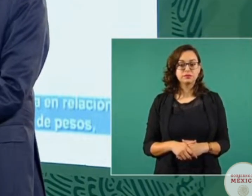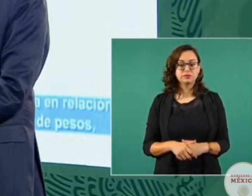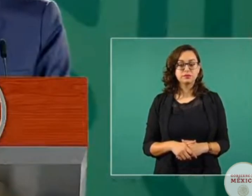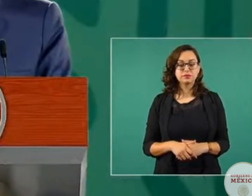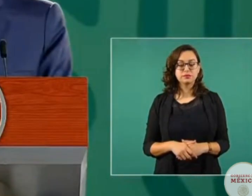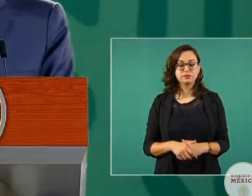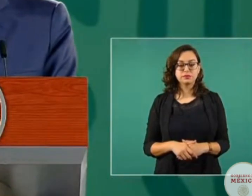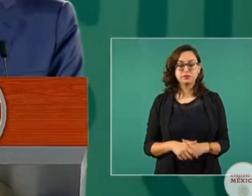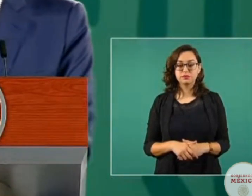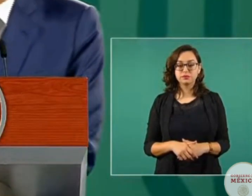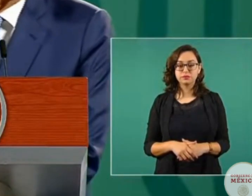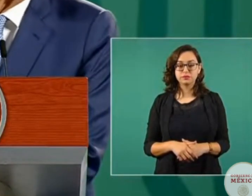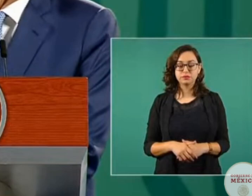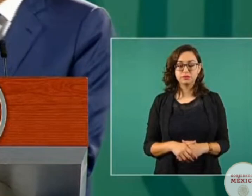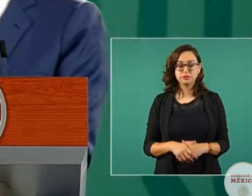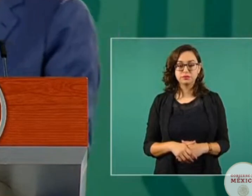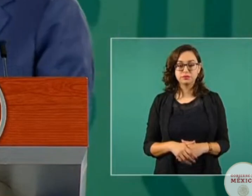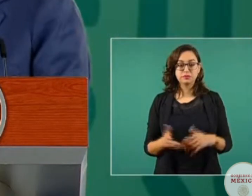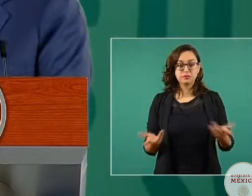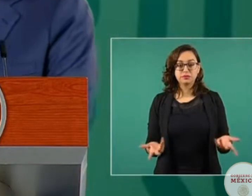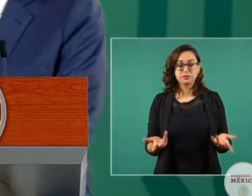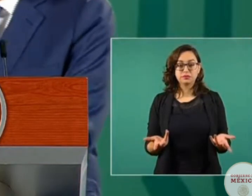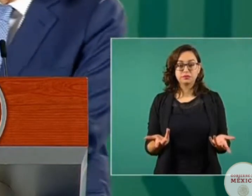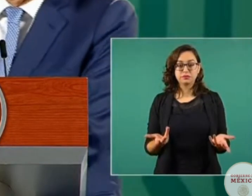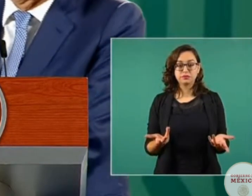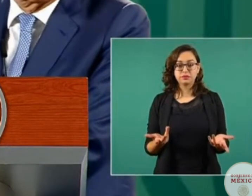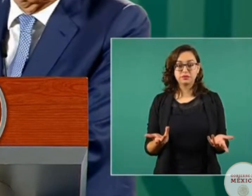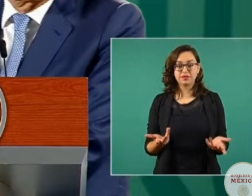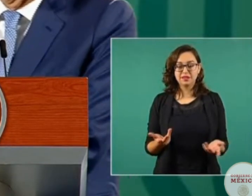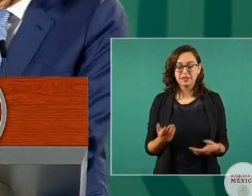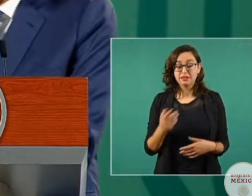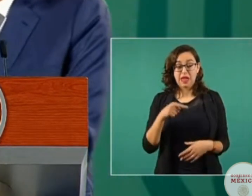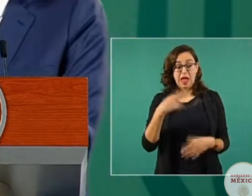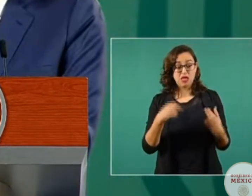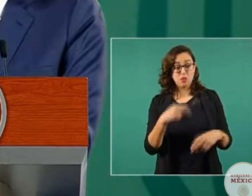y que incluso ya no le llaman Andrés Manuel sino Andrés Manuelovich?